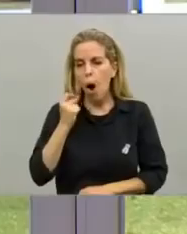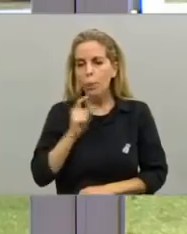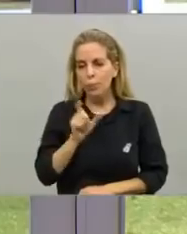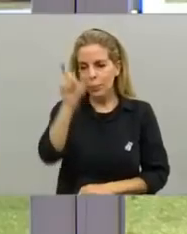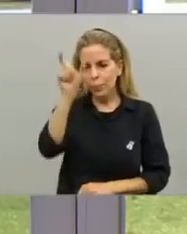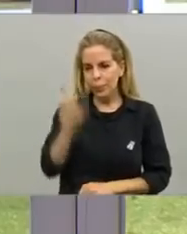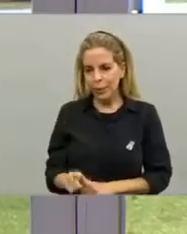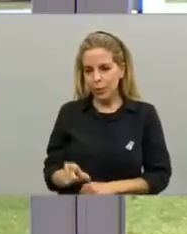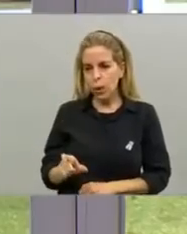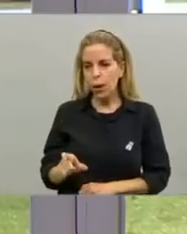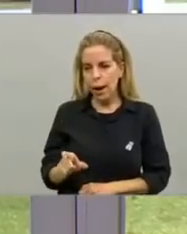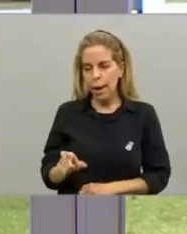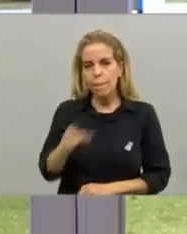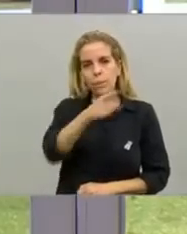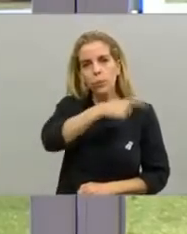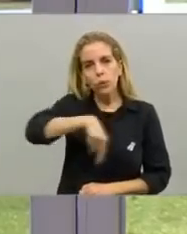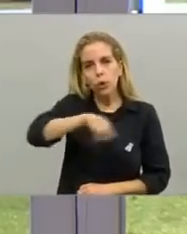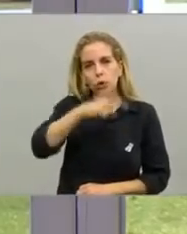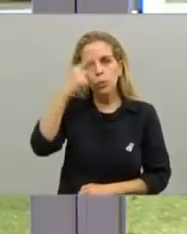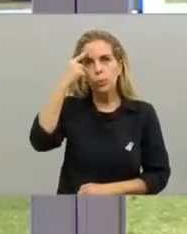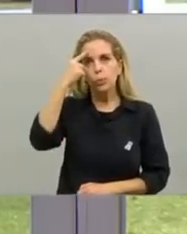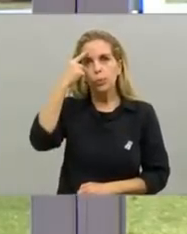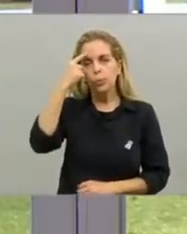Nosotros no lo recordamos solo porque fue